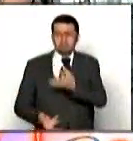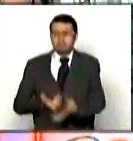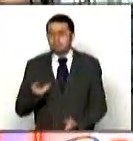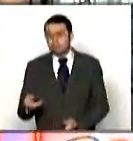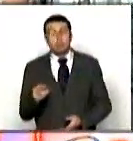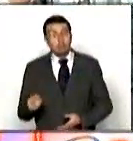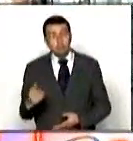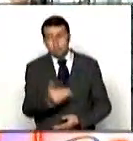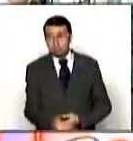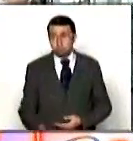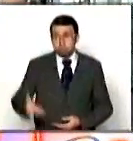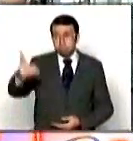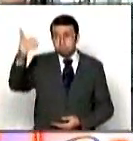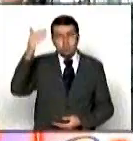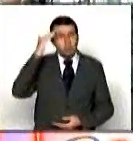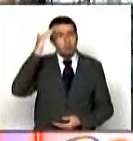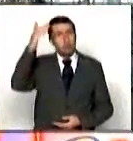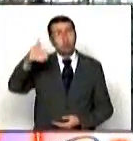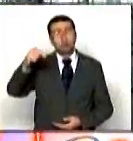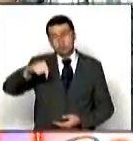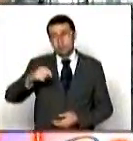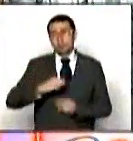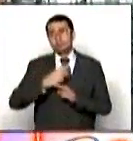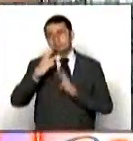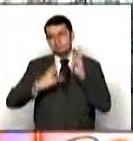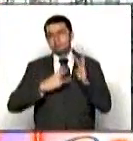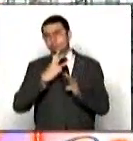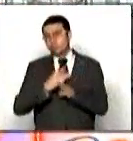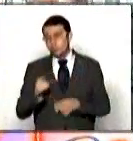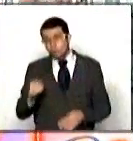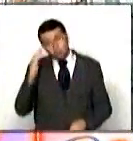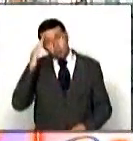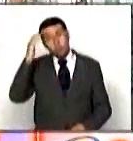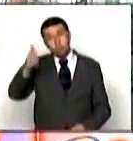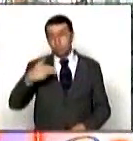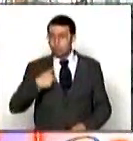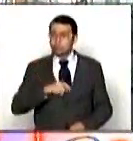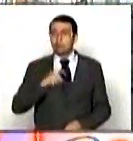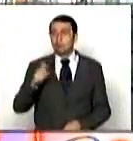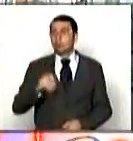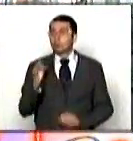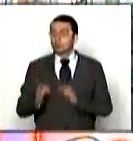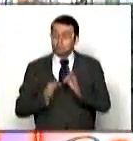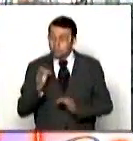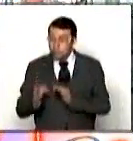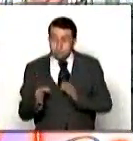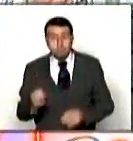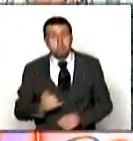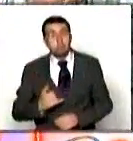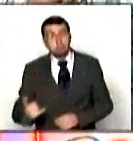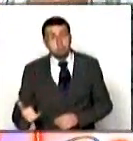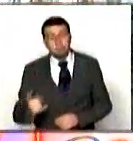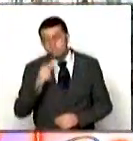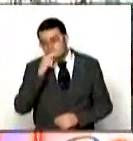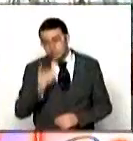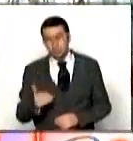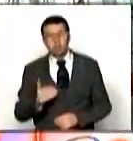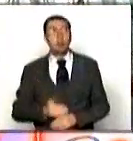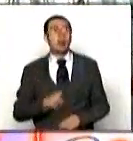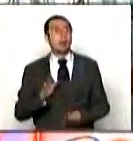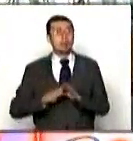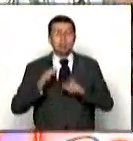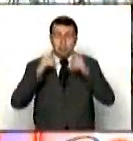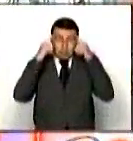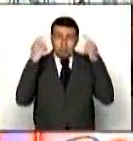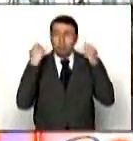este país o de este mundo, en fin, tenemos que cuidarlos. Por eso preocupan tanto las noticias